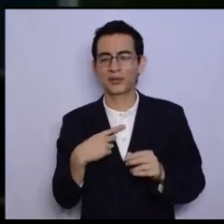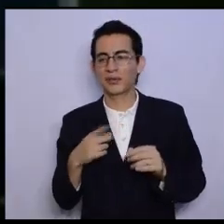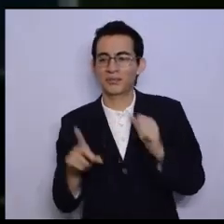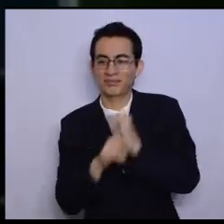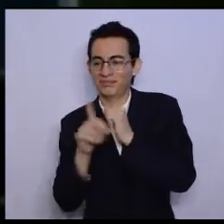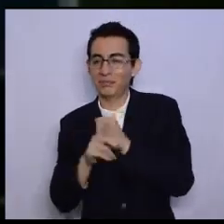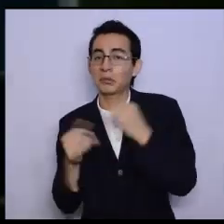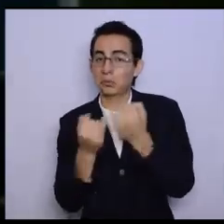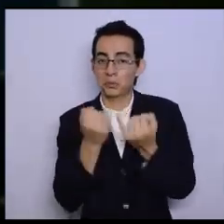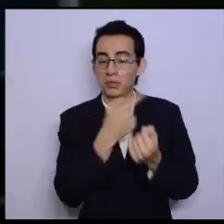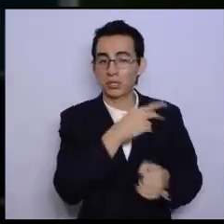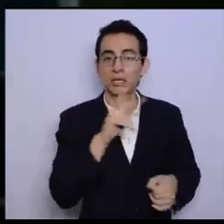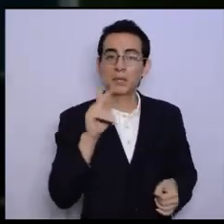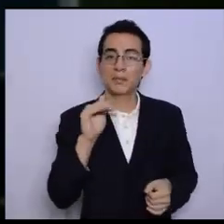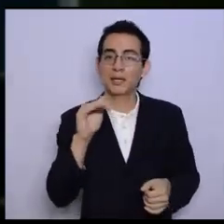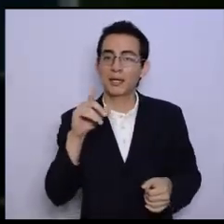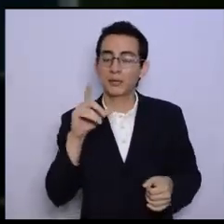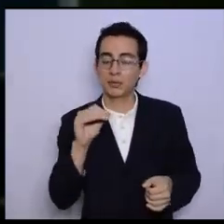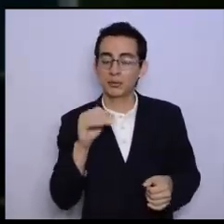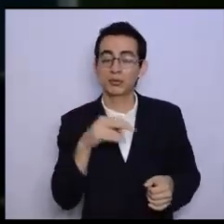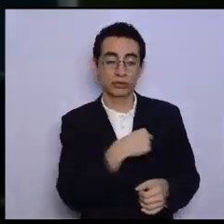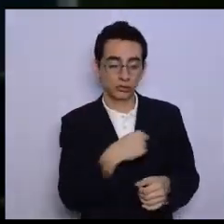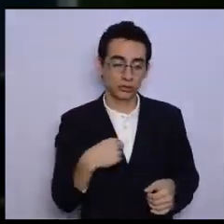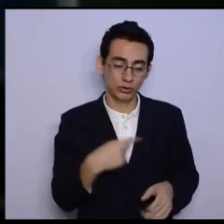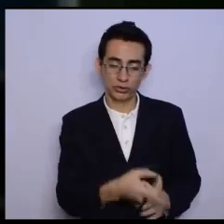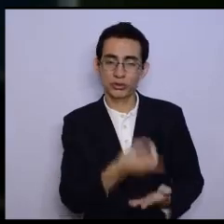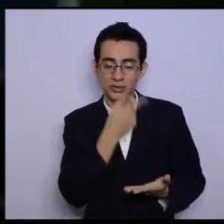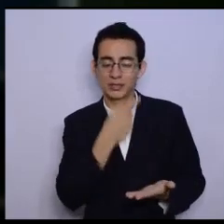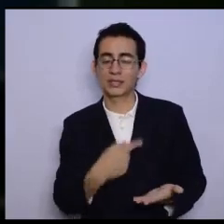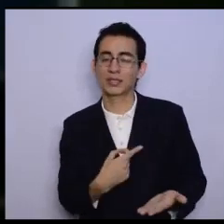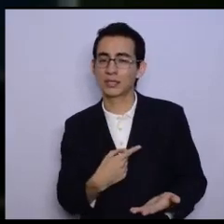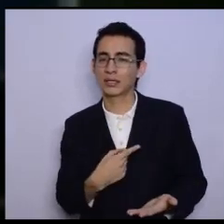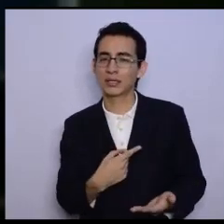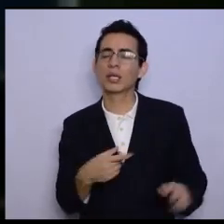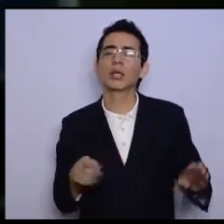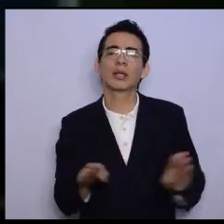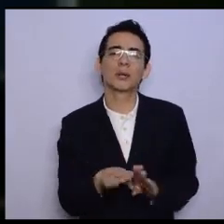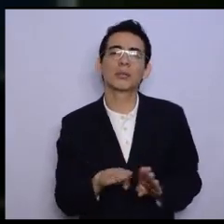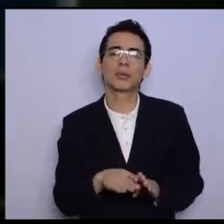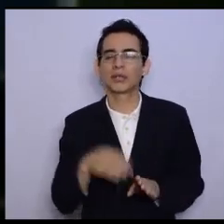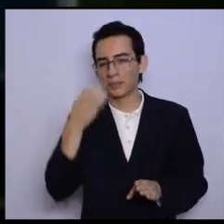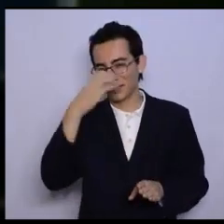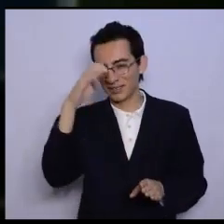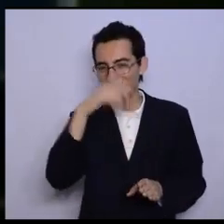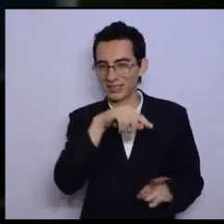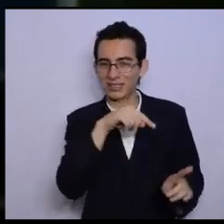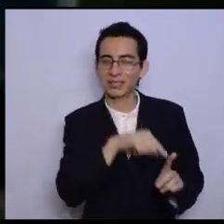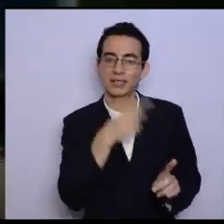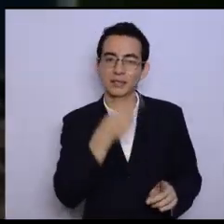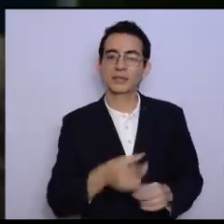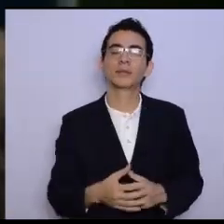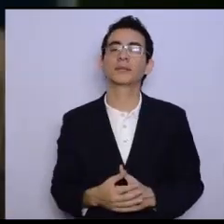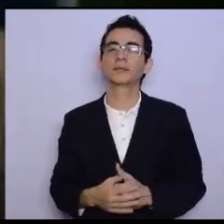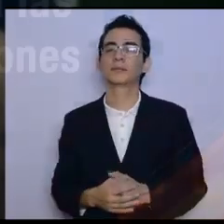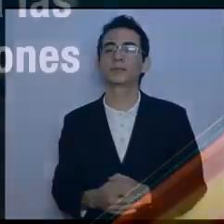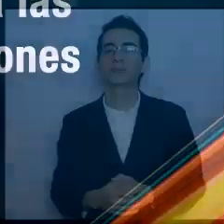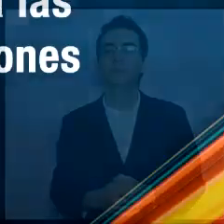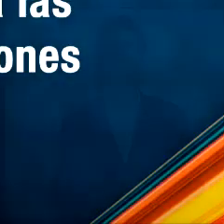como él las tuvo. Y él nos da principios aquí en esta experiencia que él tuvo.